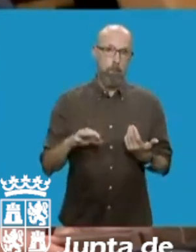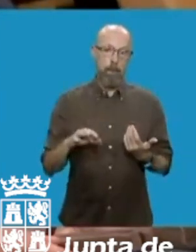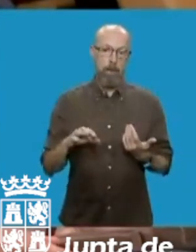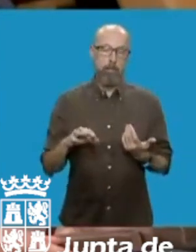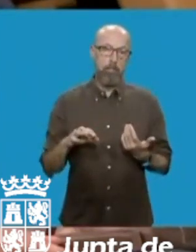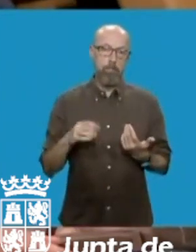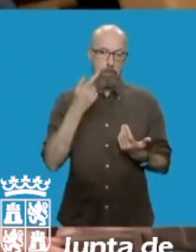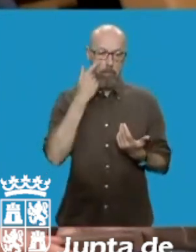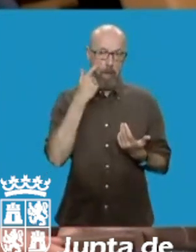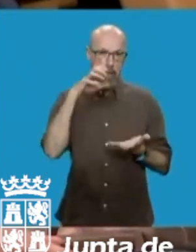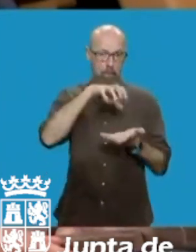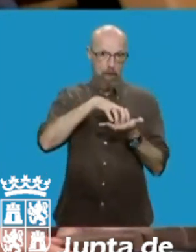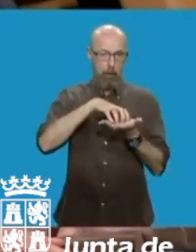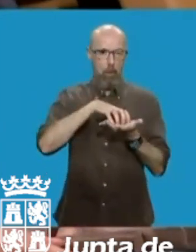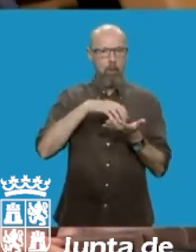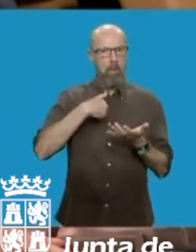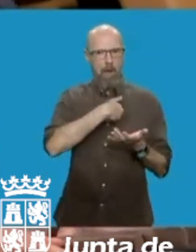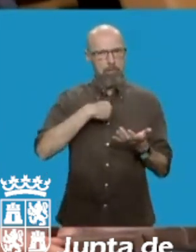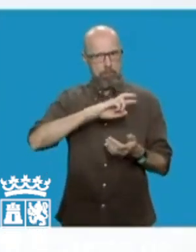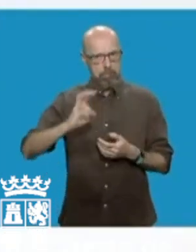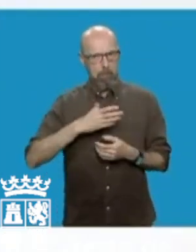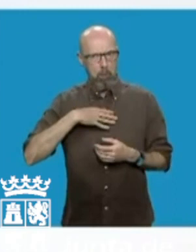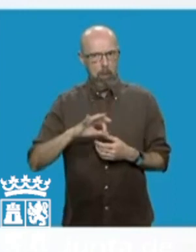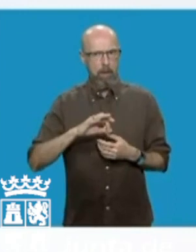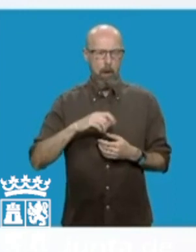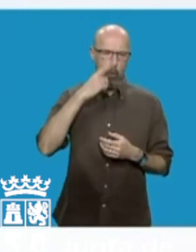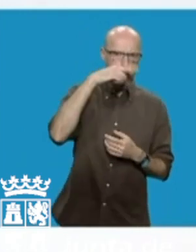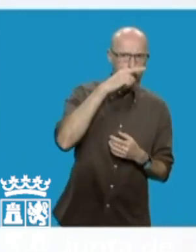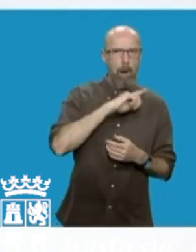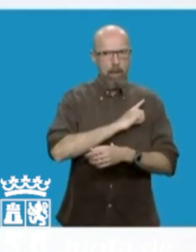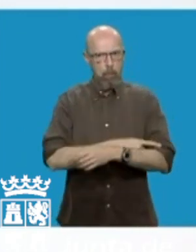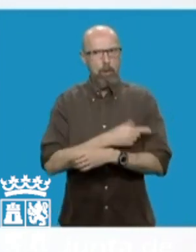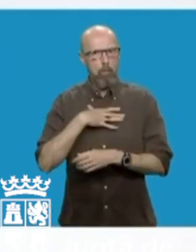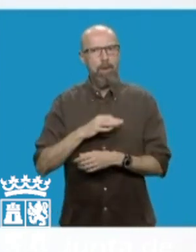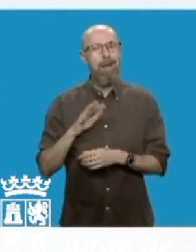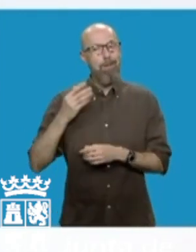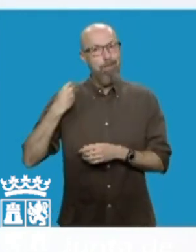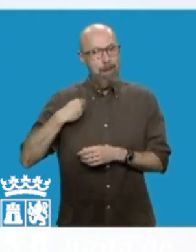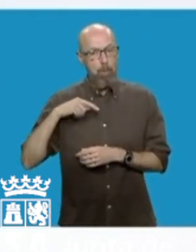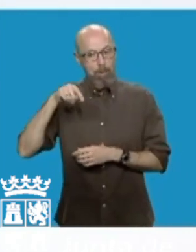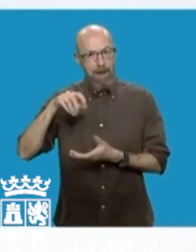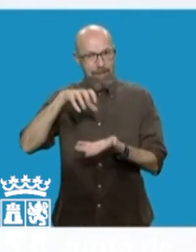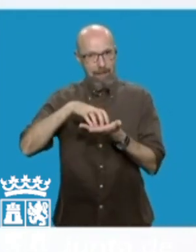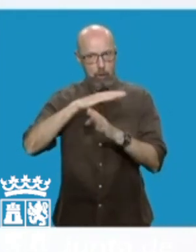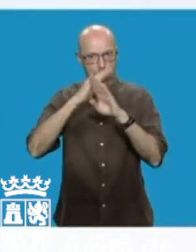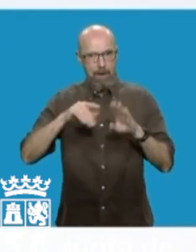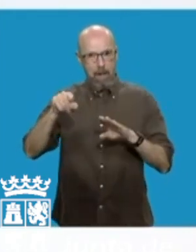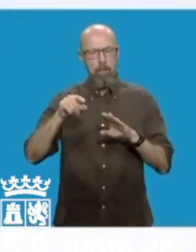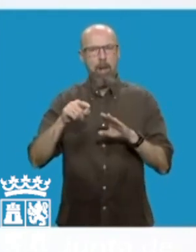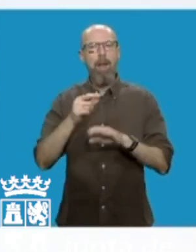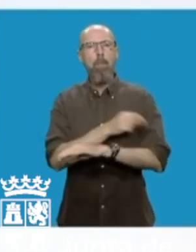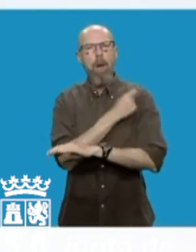versatilidad de nuestros centros, cultura, deporte, pero además este Centro Cultural Miguel Delibes está siendo uno de los centros de vacunación